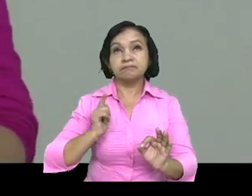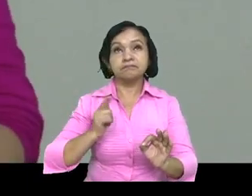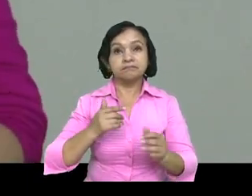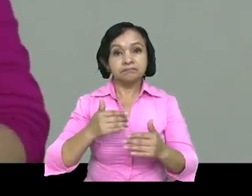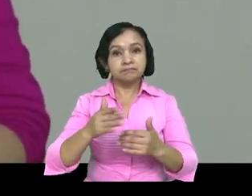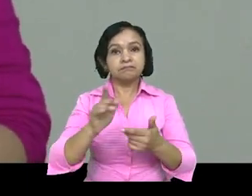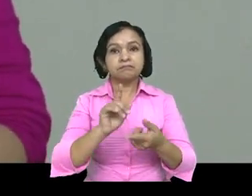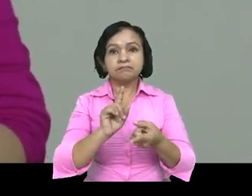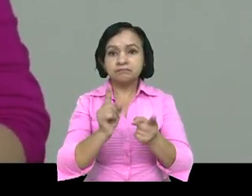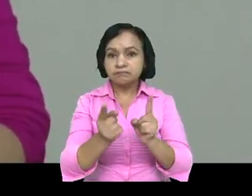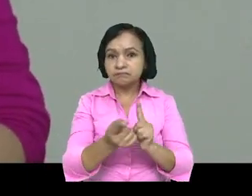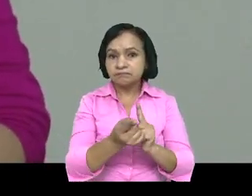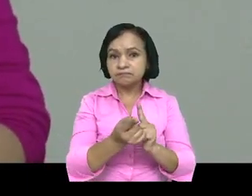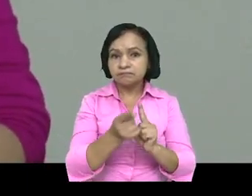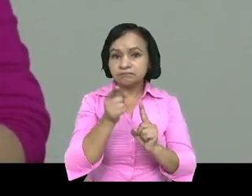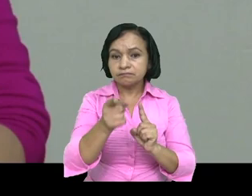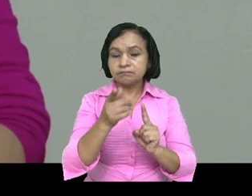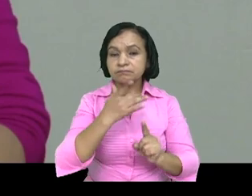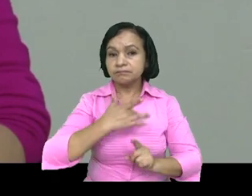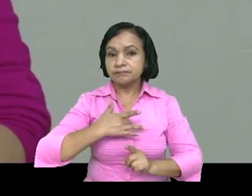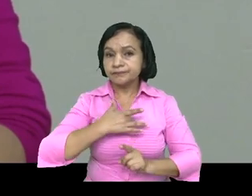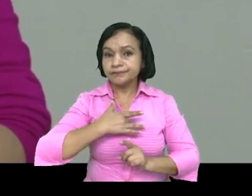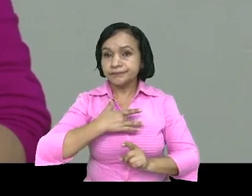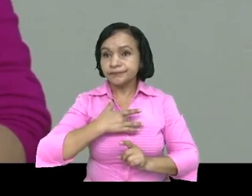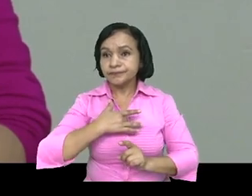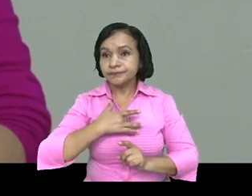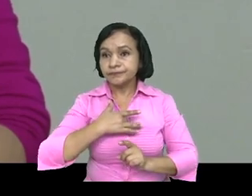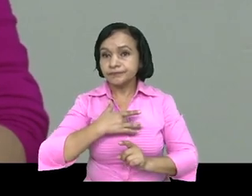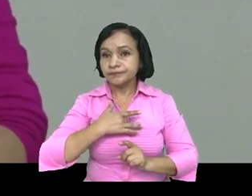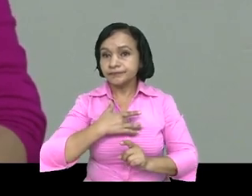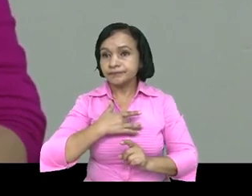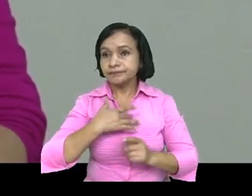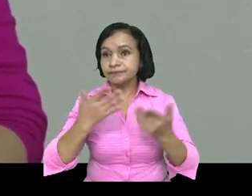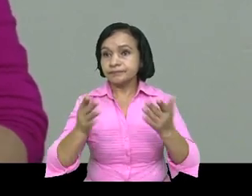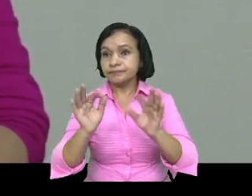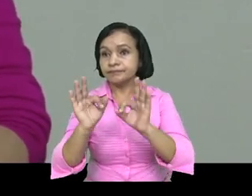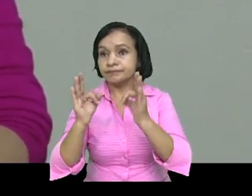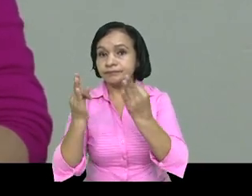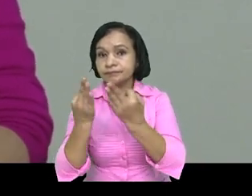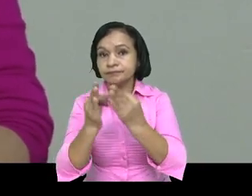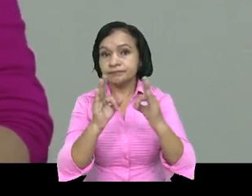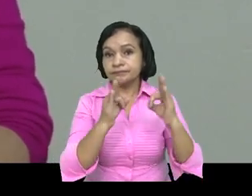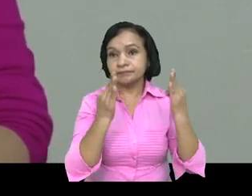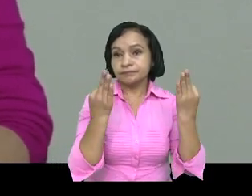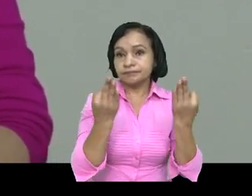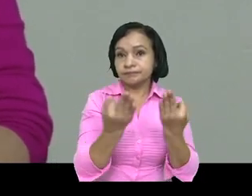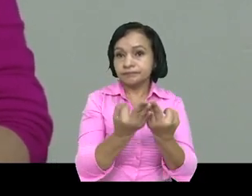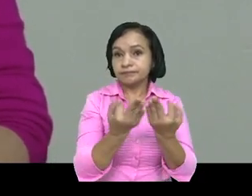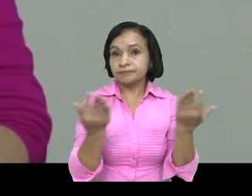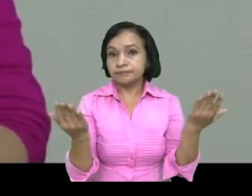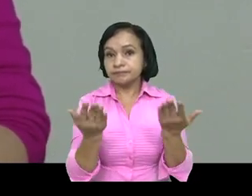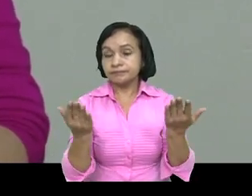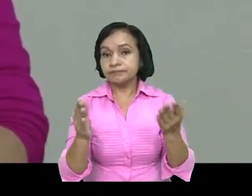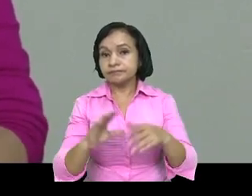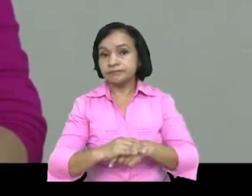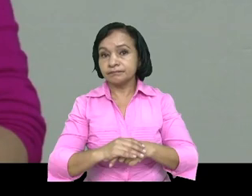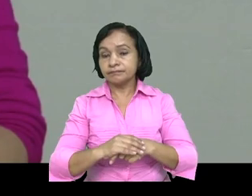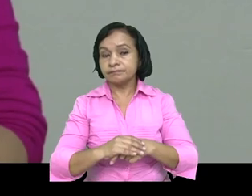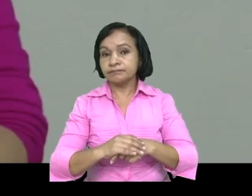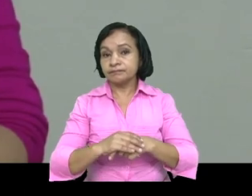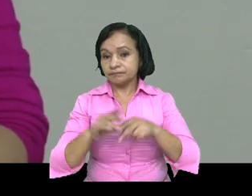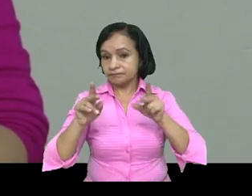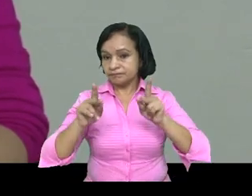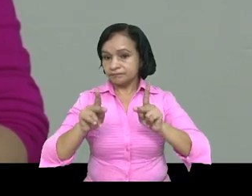tiempo que se requiera, entonces la familia se encuentra en otro escenario. Las personas están